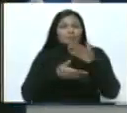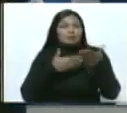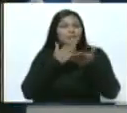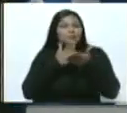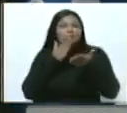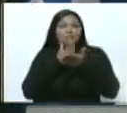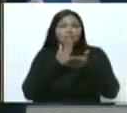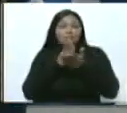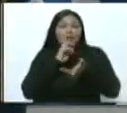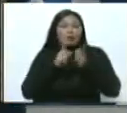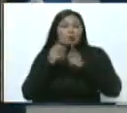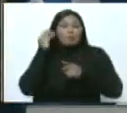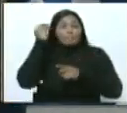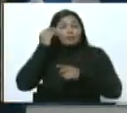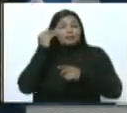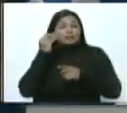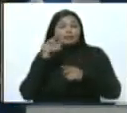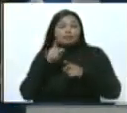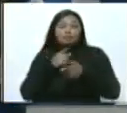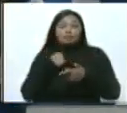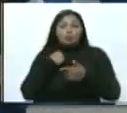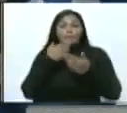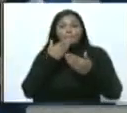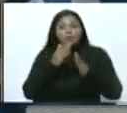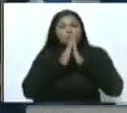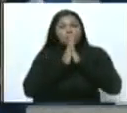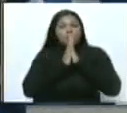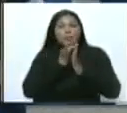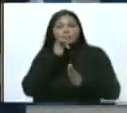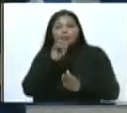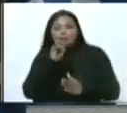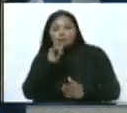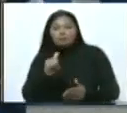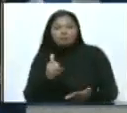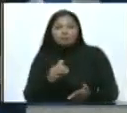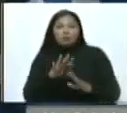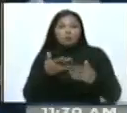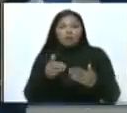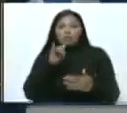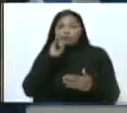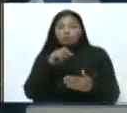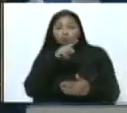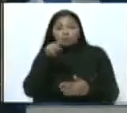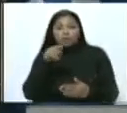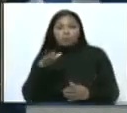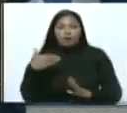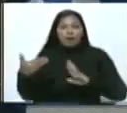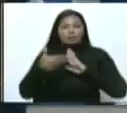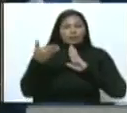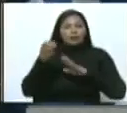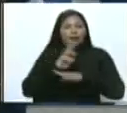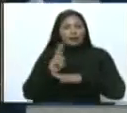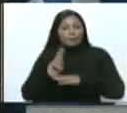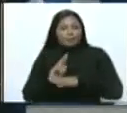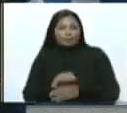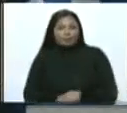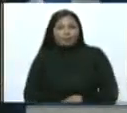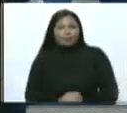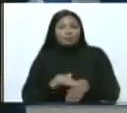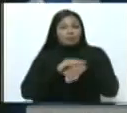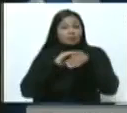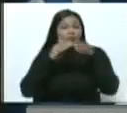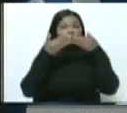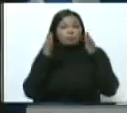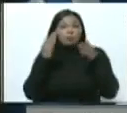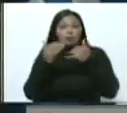frecuentemente de lo que algunos creen. Yo por eso pido que denuncien. Cuando se denuncia, se ataca rápidamente. El Ministerio